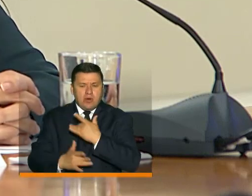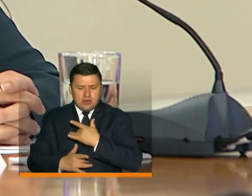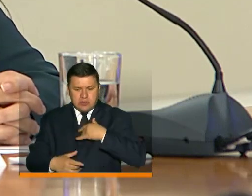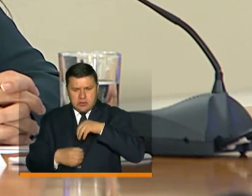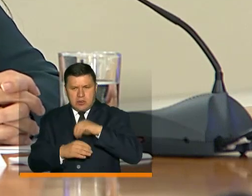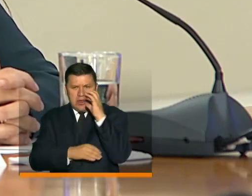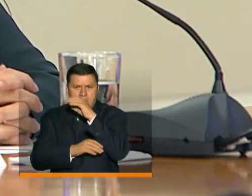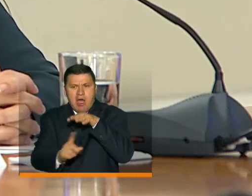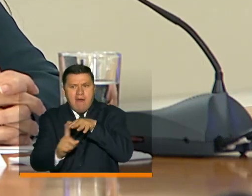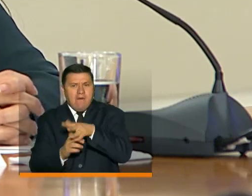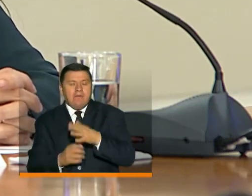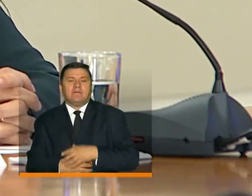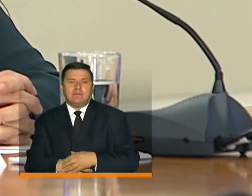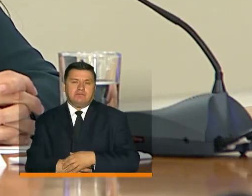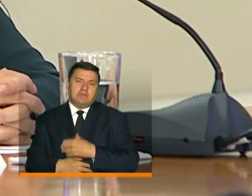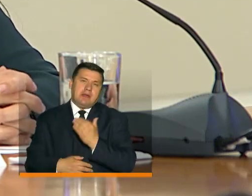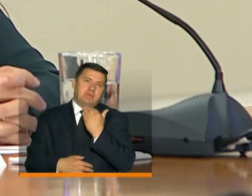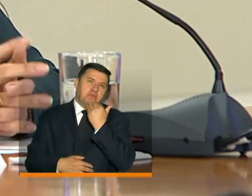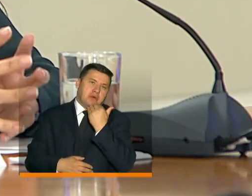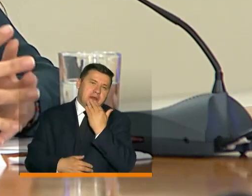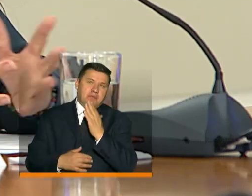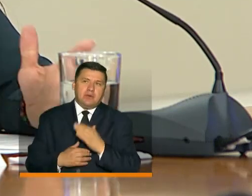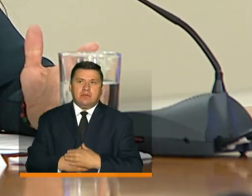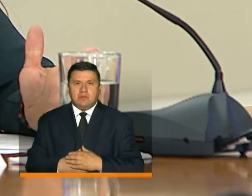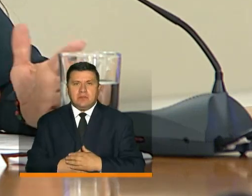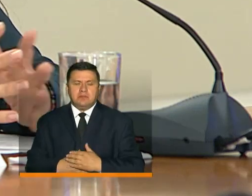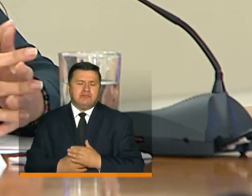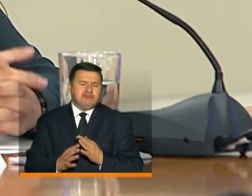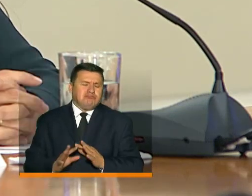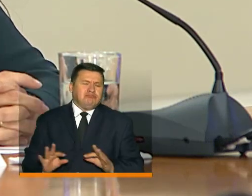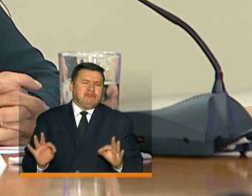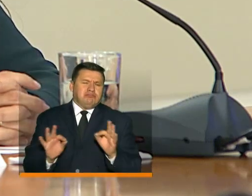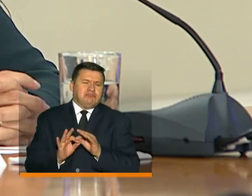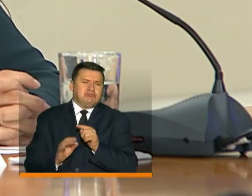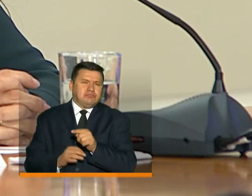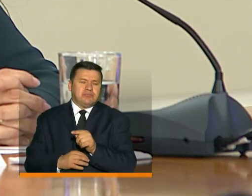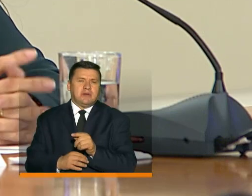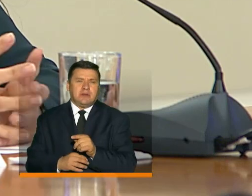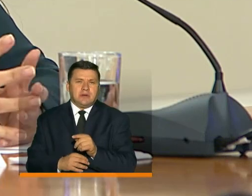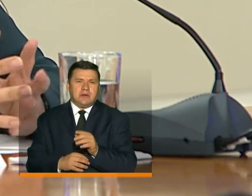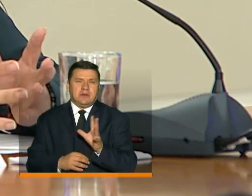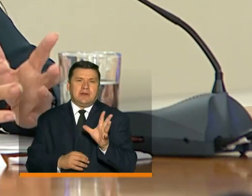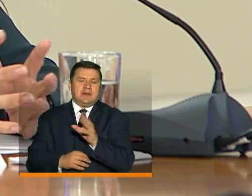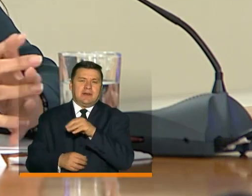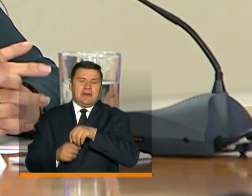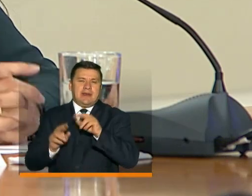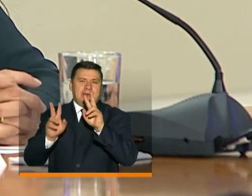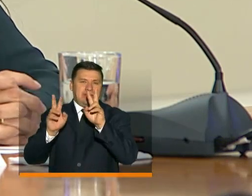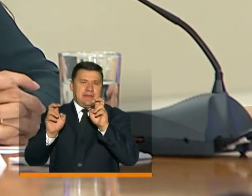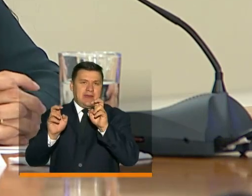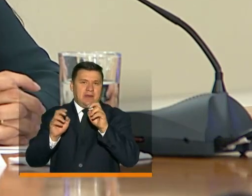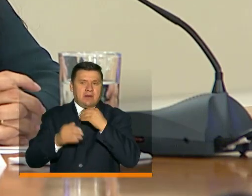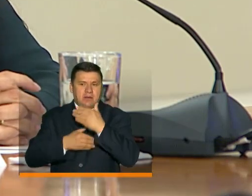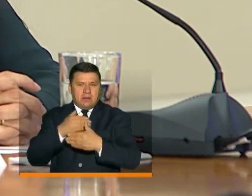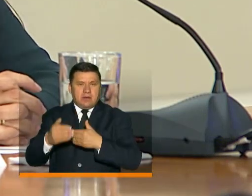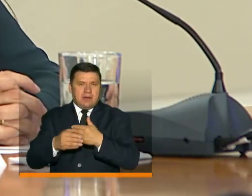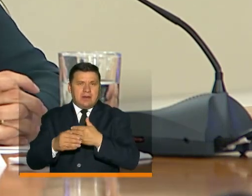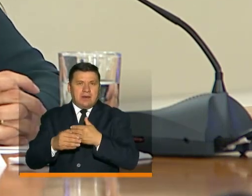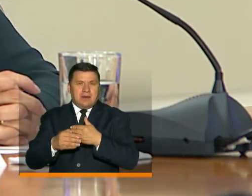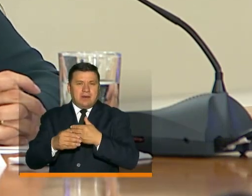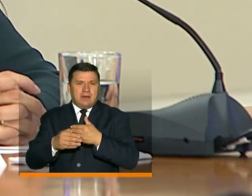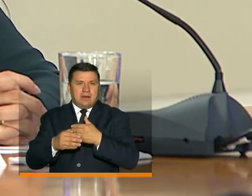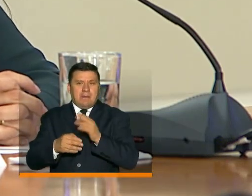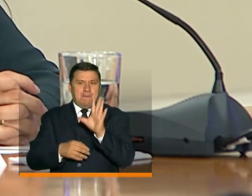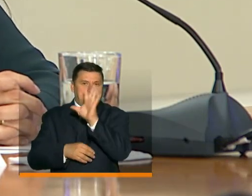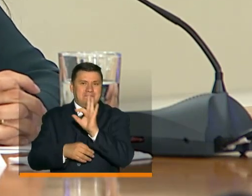los colombianos. Entre ellas, por ejemplo, algo muy importante ha sido todo el tema de secuenciación genómica